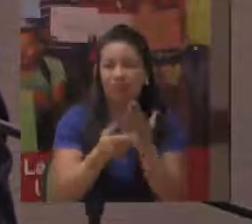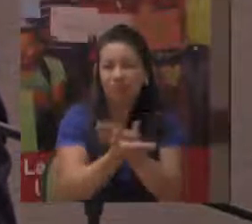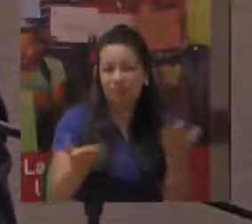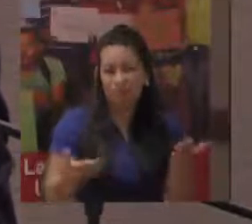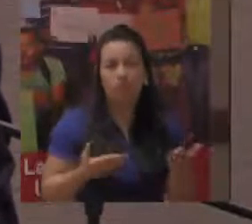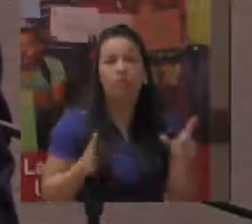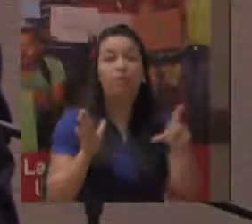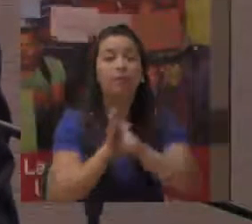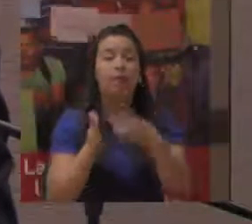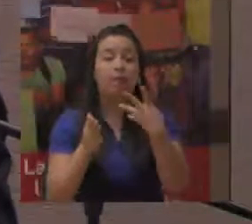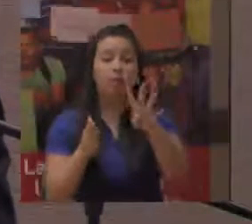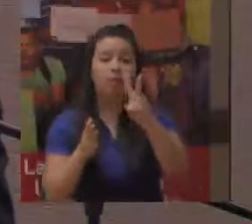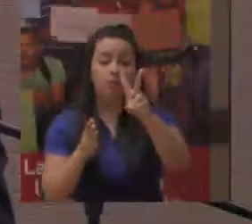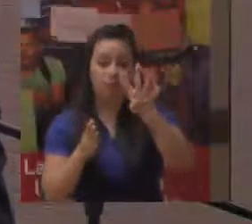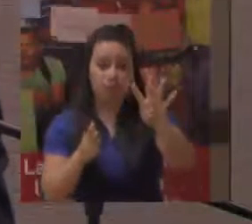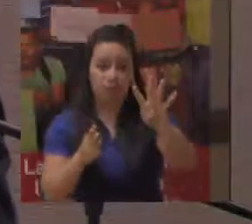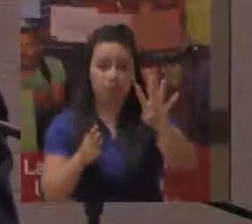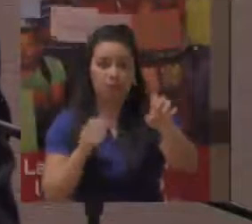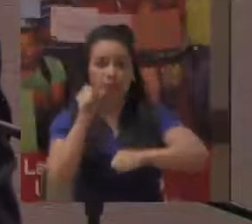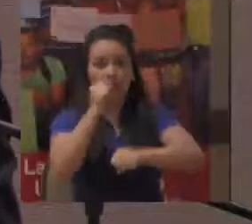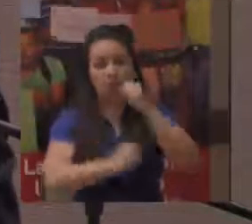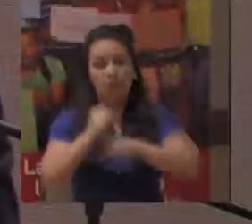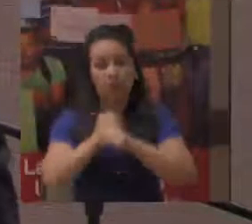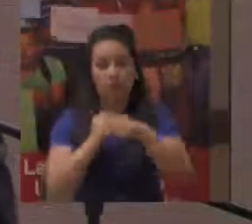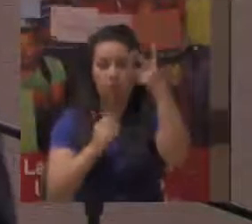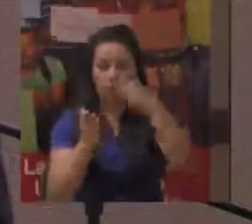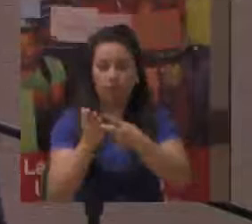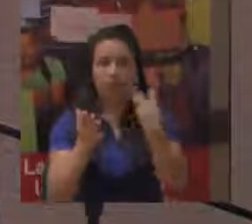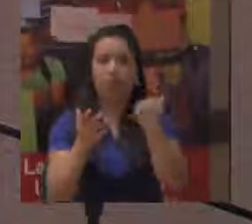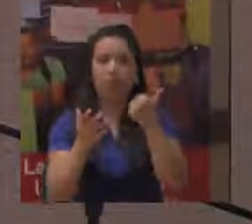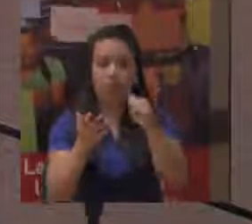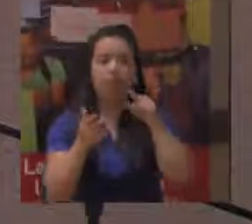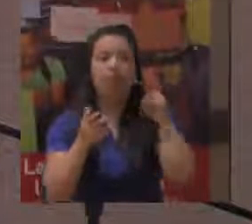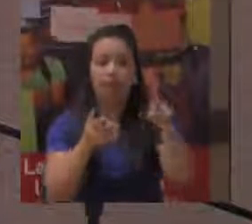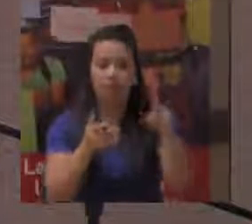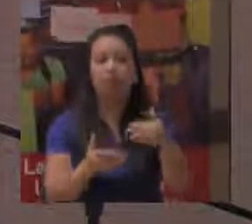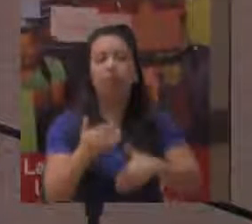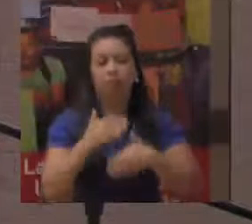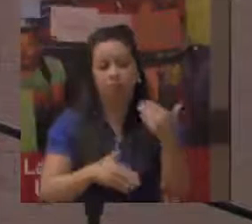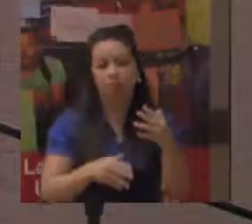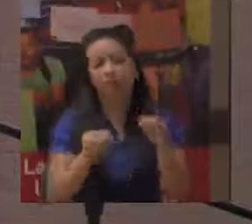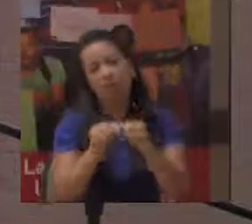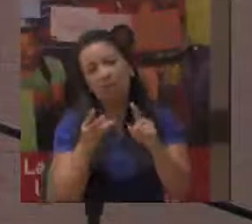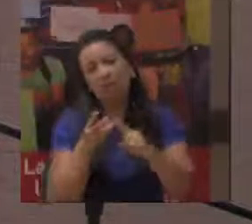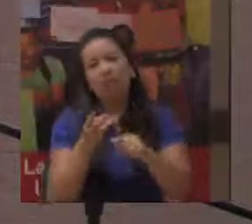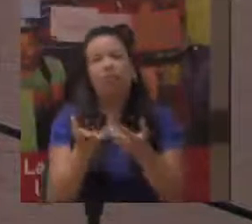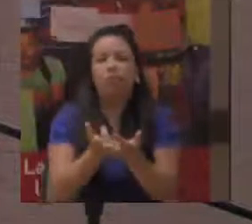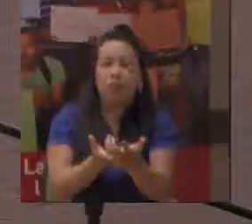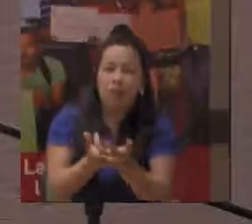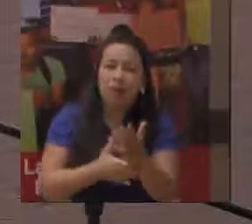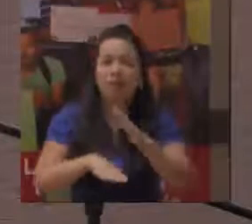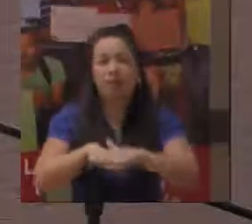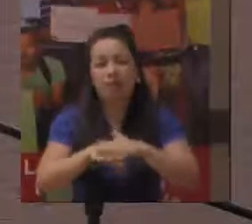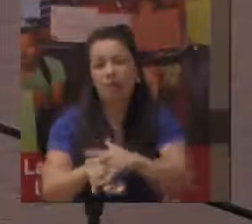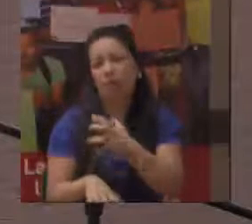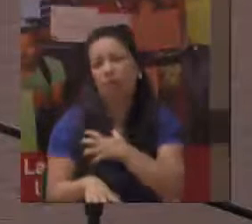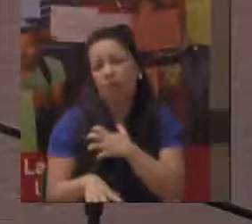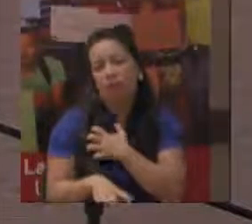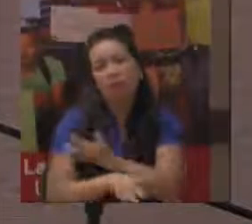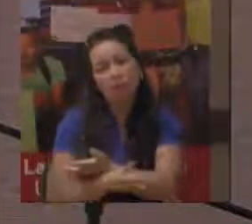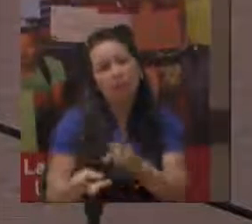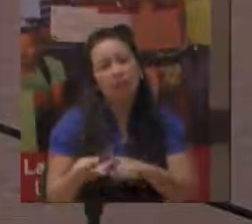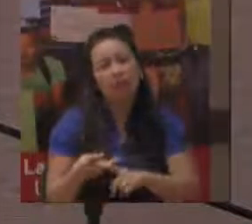ver con la ley 1424 del año 2010, y después con sugerencias, quejas y reclamos para el